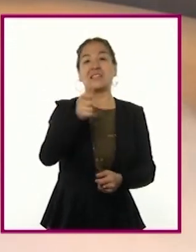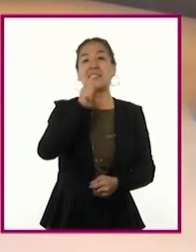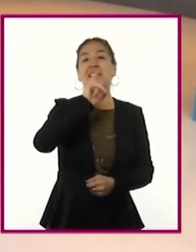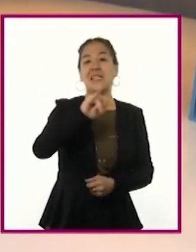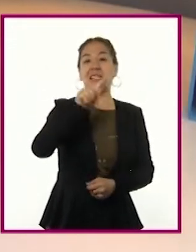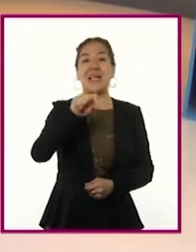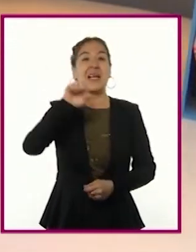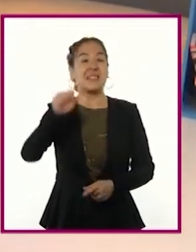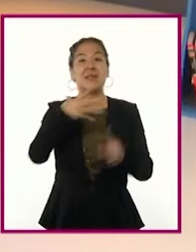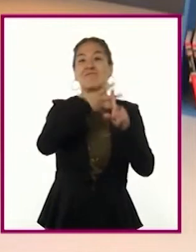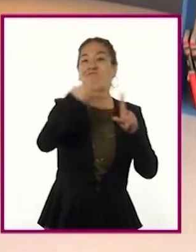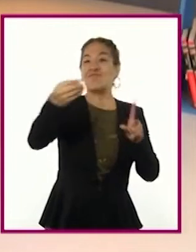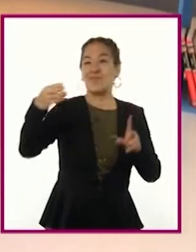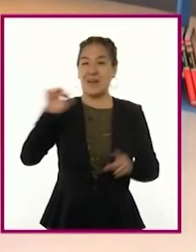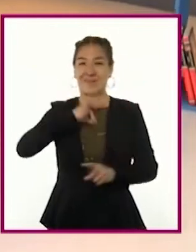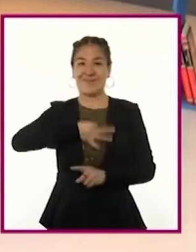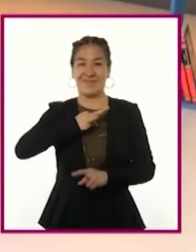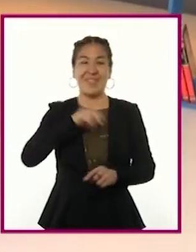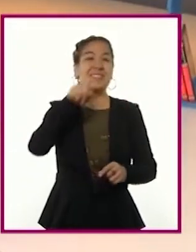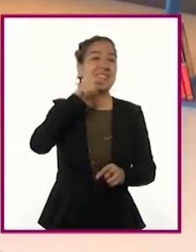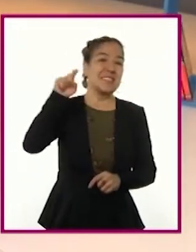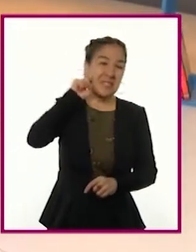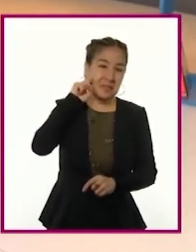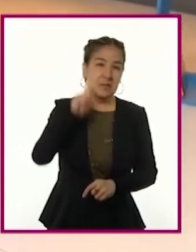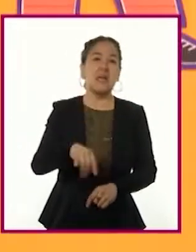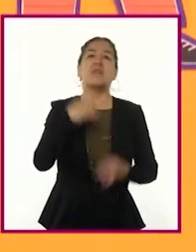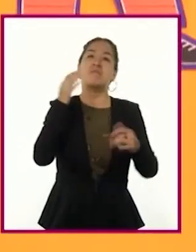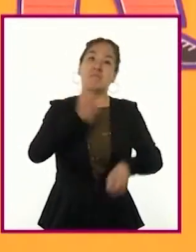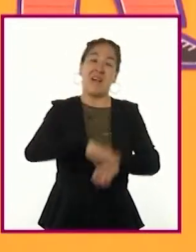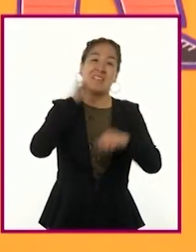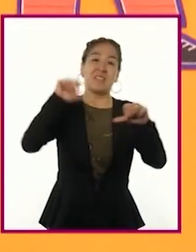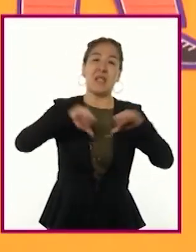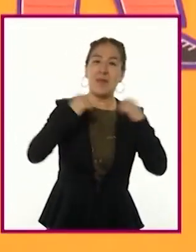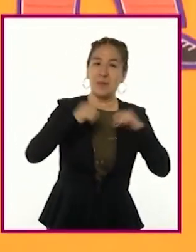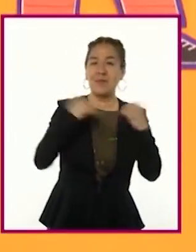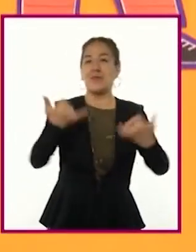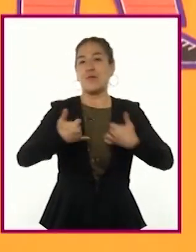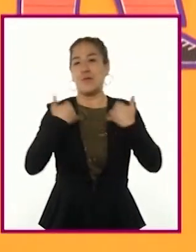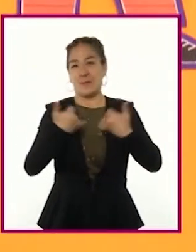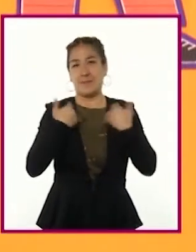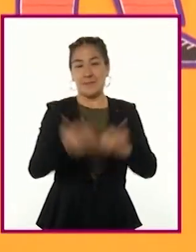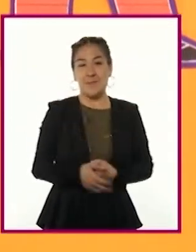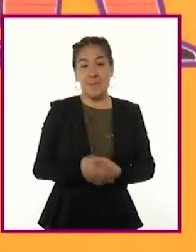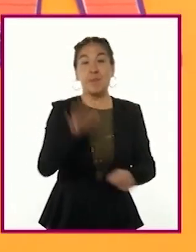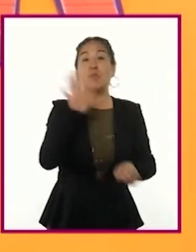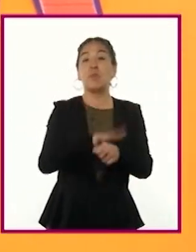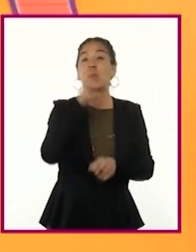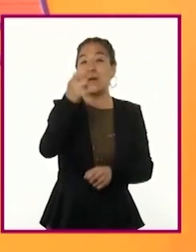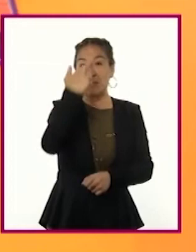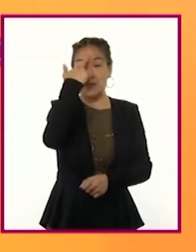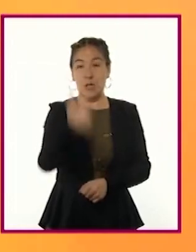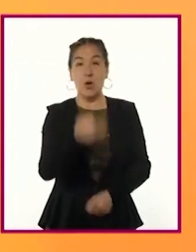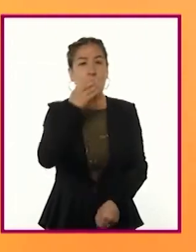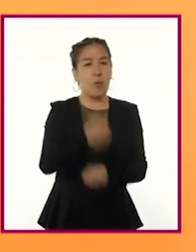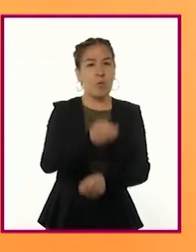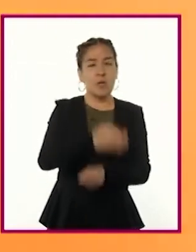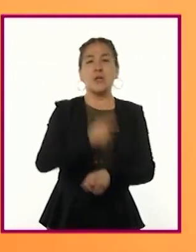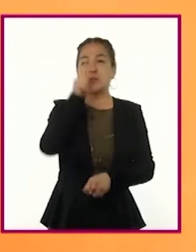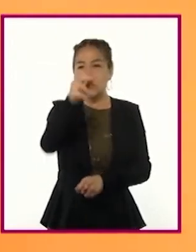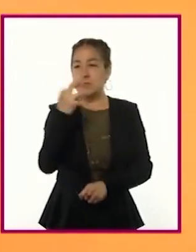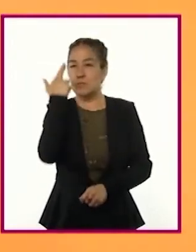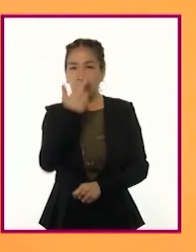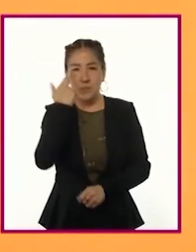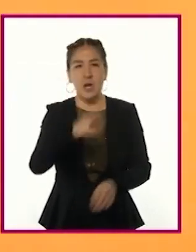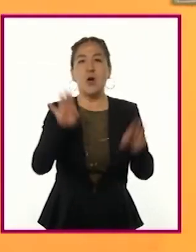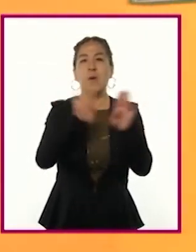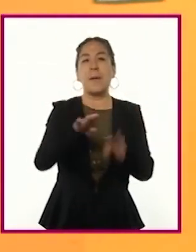ITS, particularmente entre adolescentes y jóvenes. Es por ello que en esta ocasión analizaremos algunos mitos